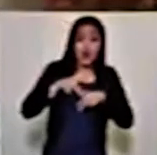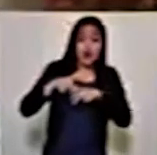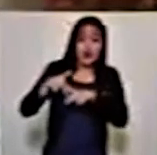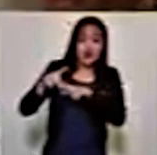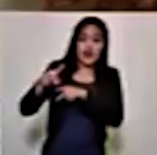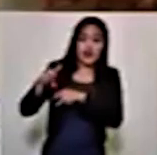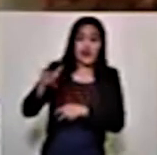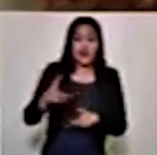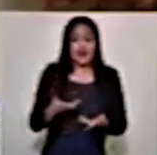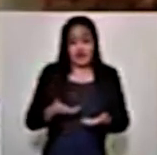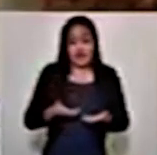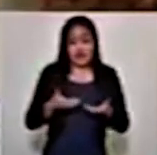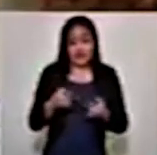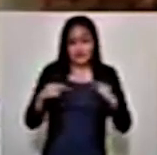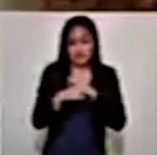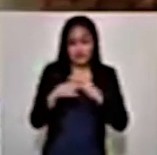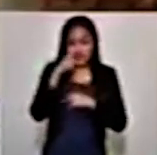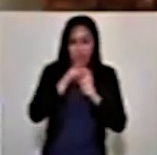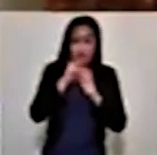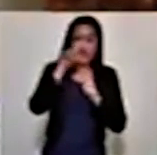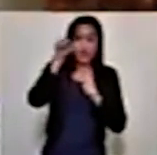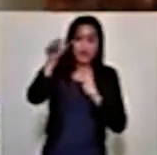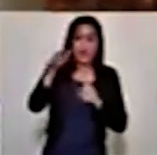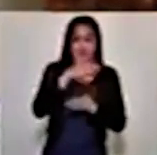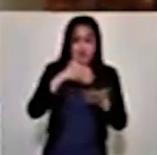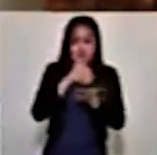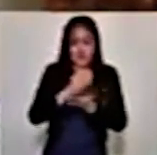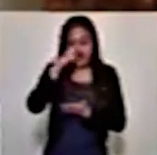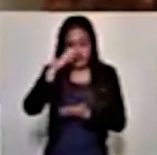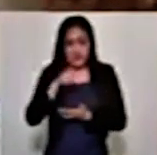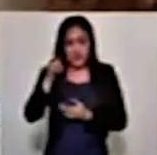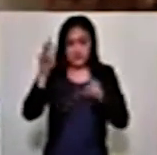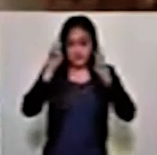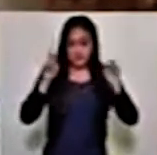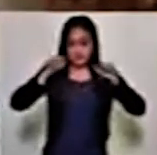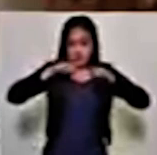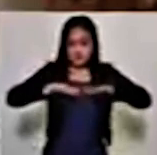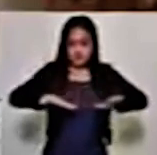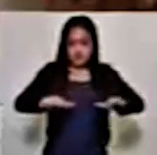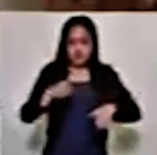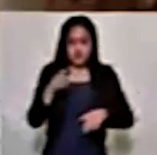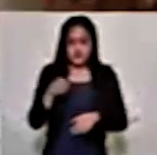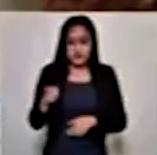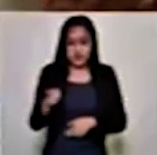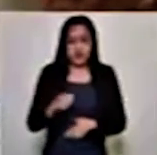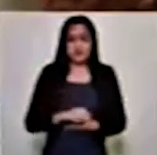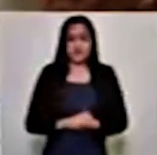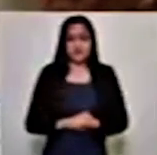las carreteras de nuestro estado para llegar al santuario de la Guadalupana en la Ciudad de